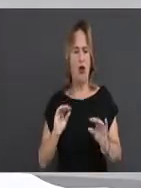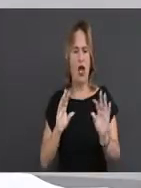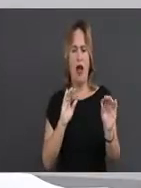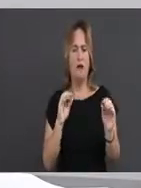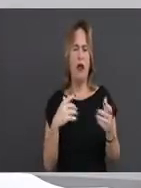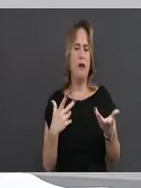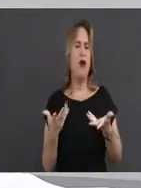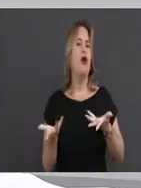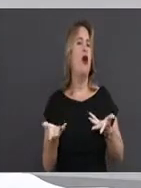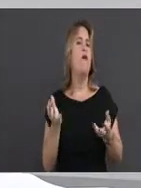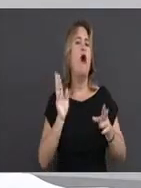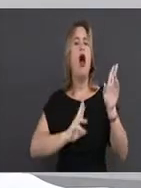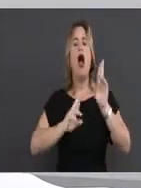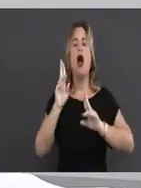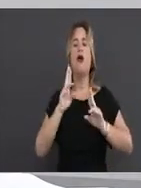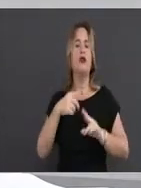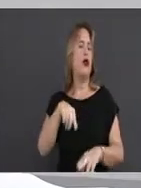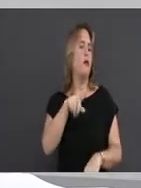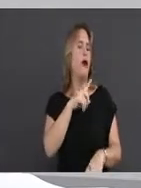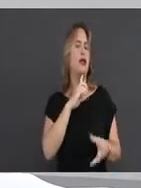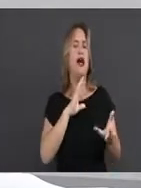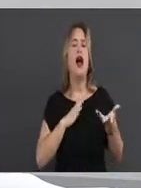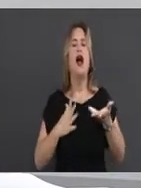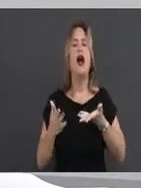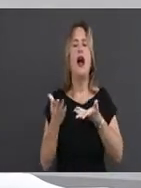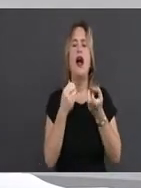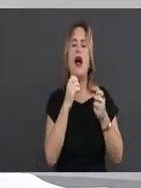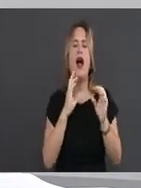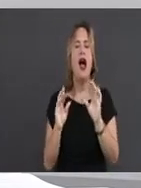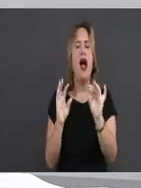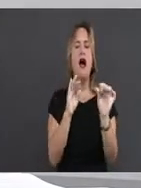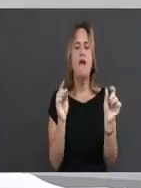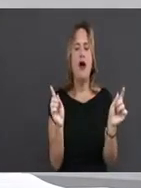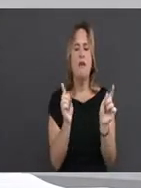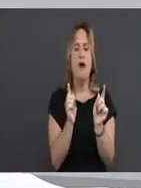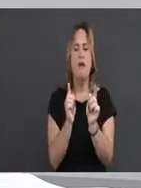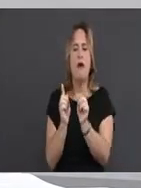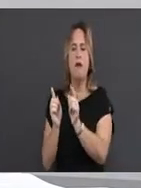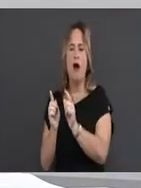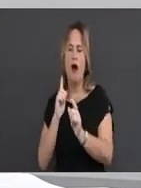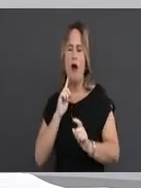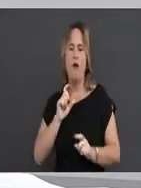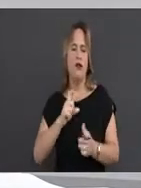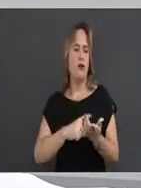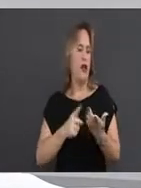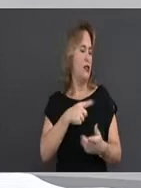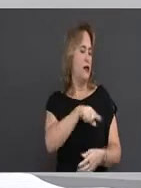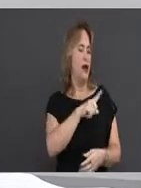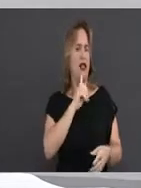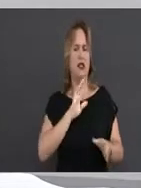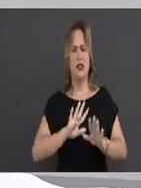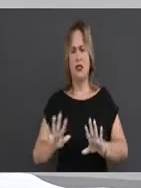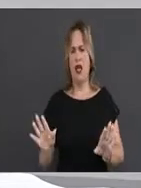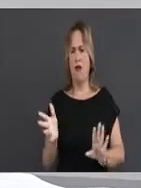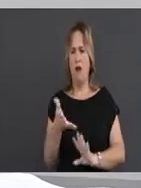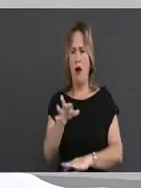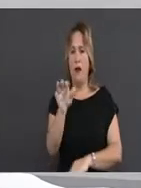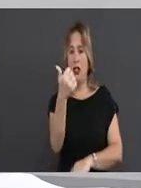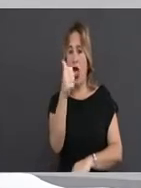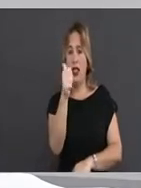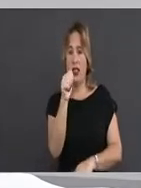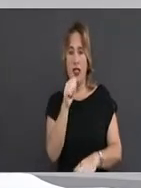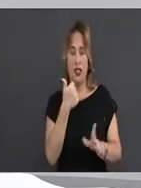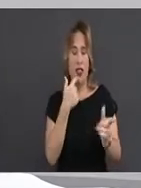gobernadora, como habíamos acordado, una especie de resumen de lo que hemos vivido en las últimas semanas. Ya tenemos aproximadamente 10